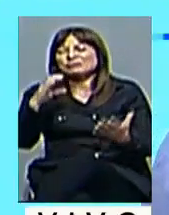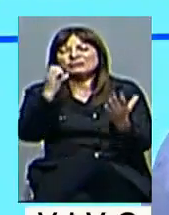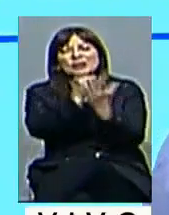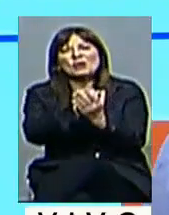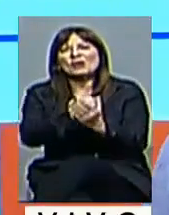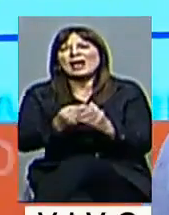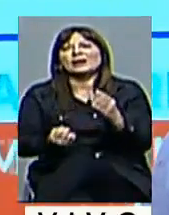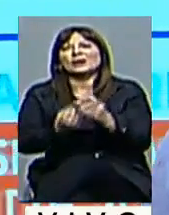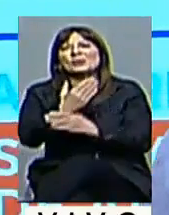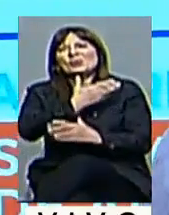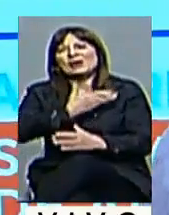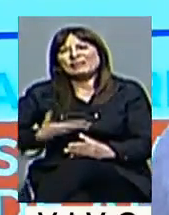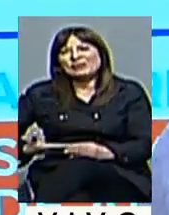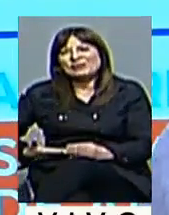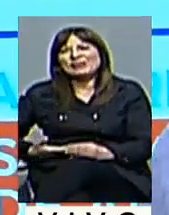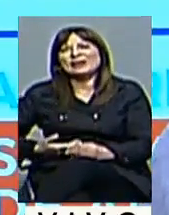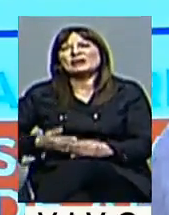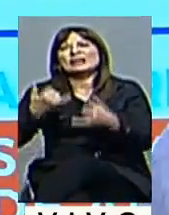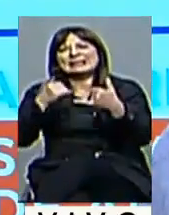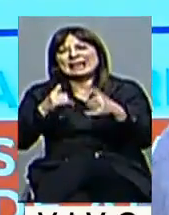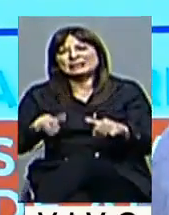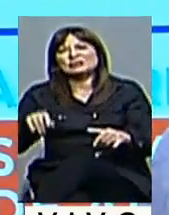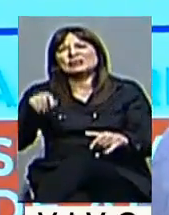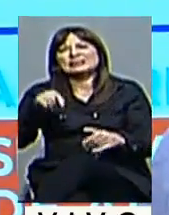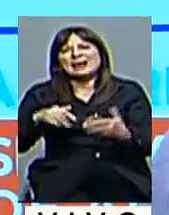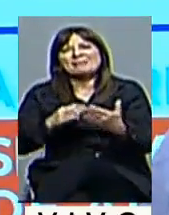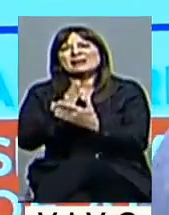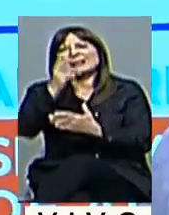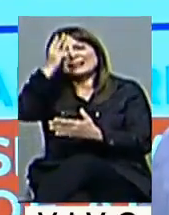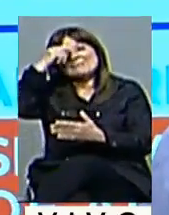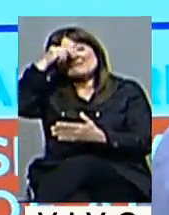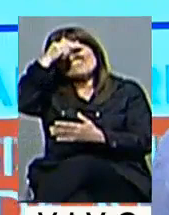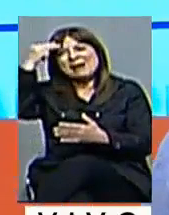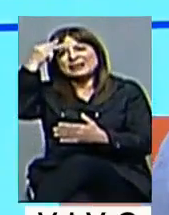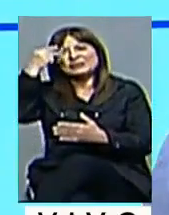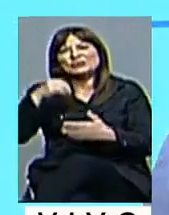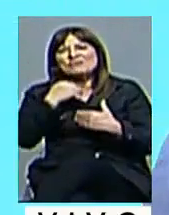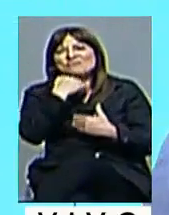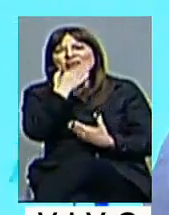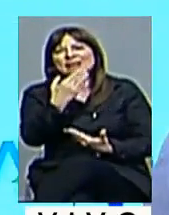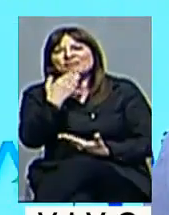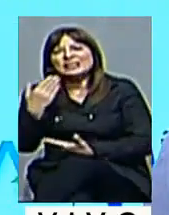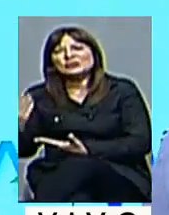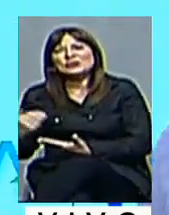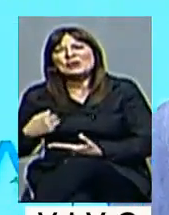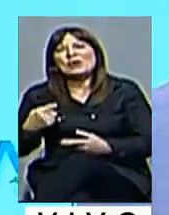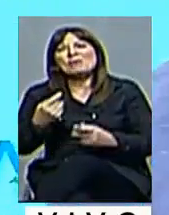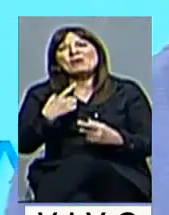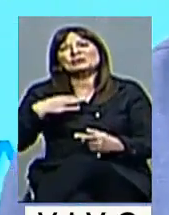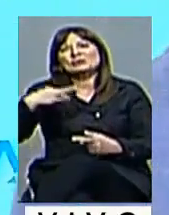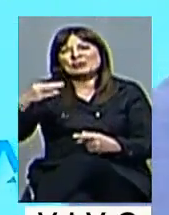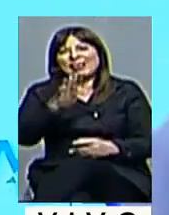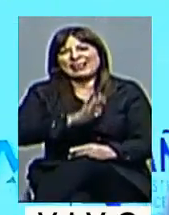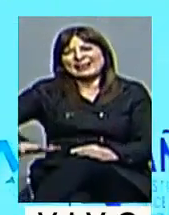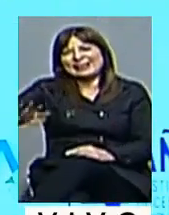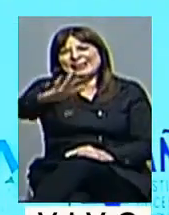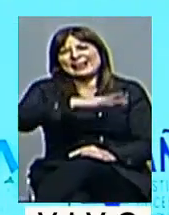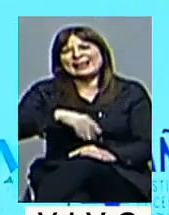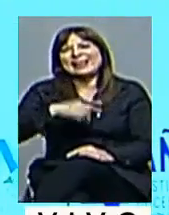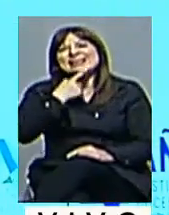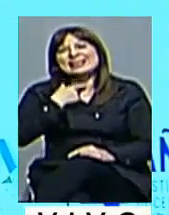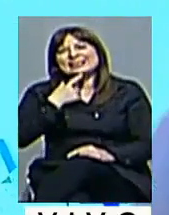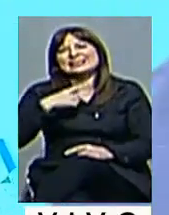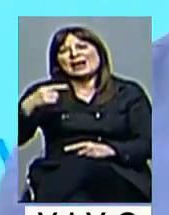el nuevo gobierno que se instala a partir de marzo en todo lo que beneficia a la ciudadanía, y un deseo para la, en esta Navidad, para la oposición,